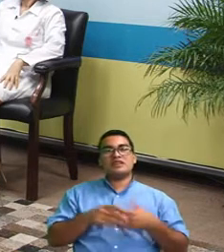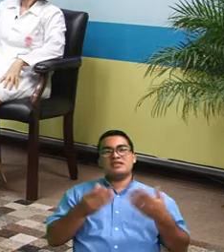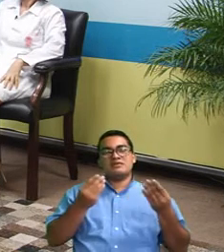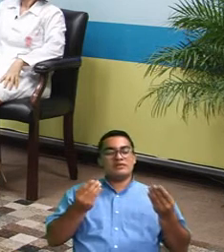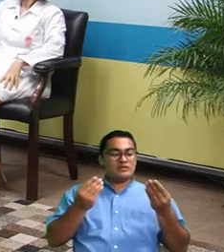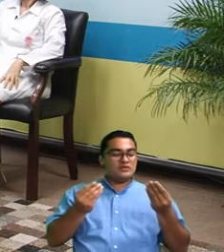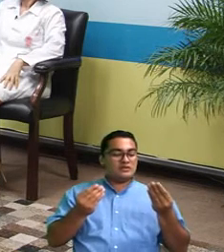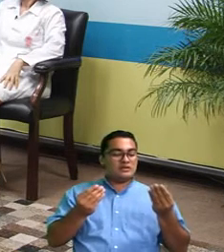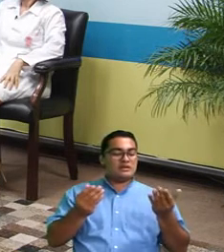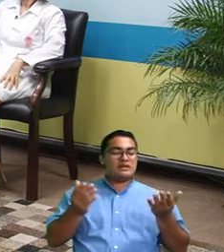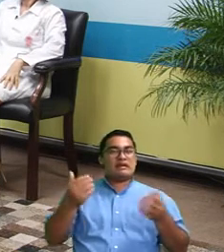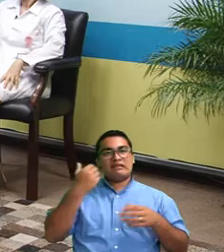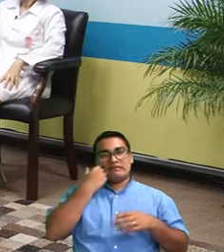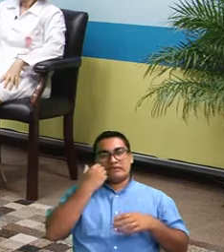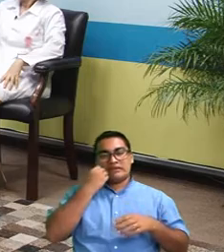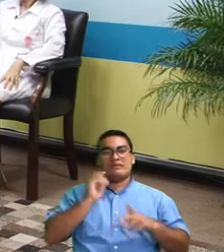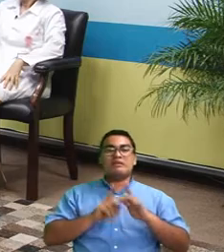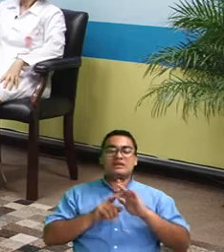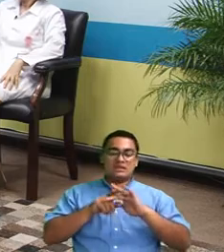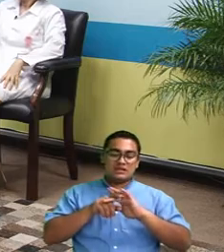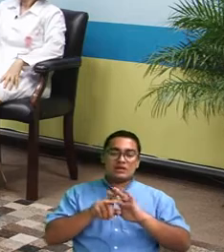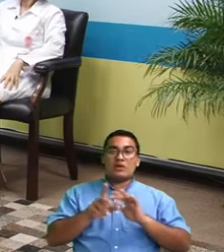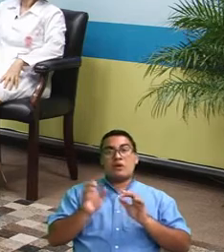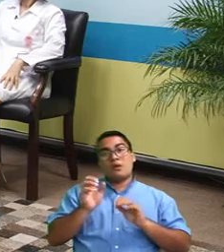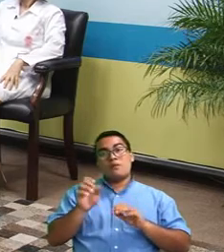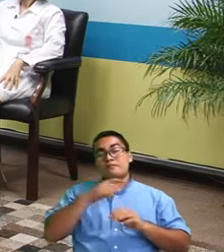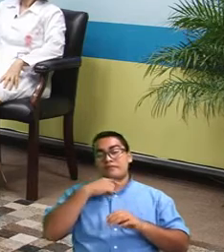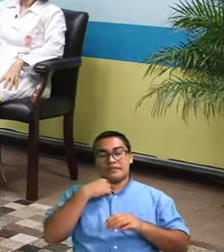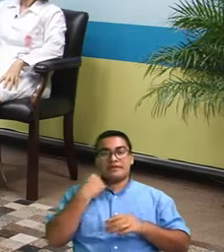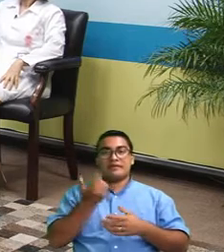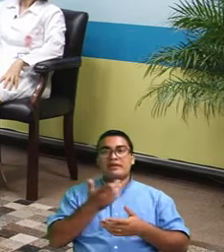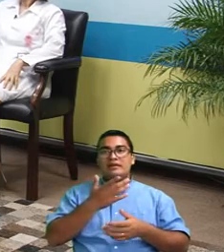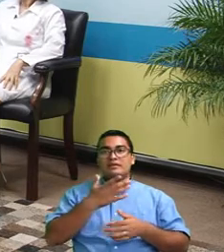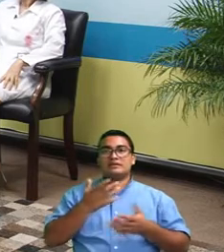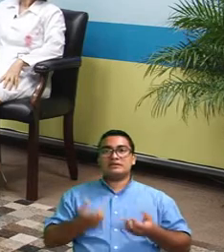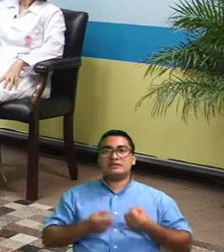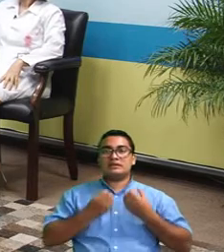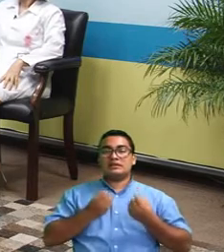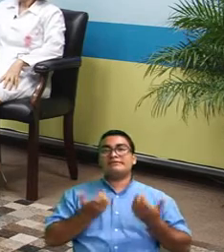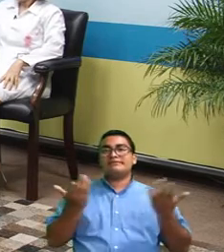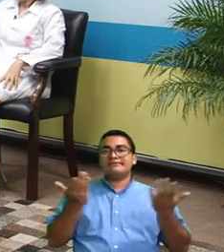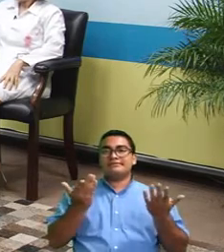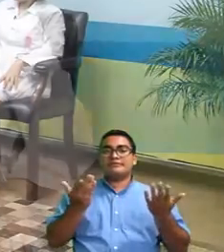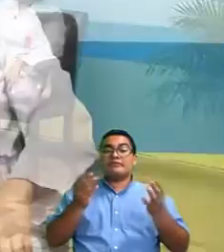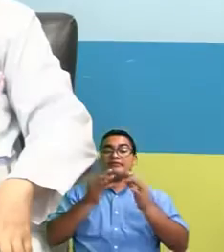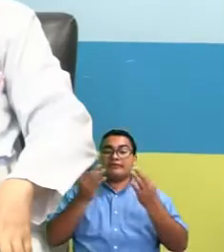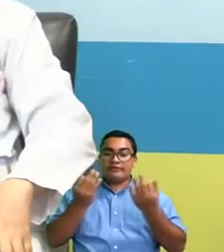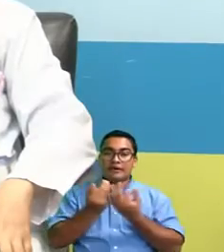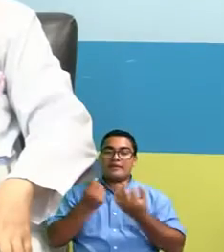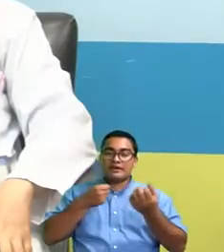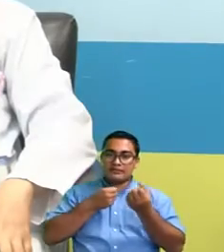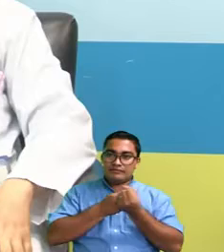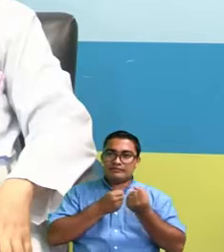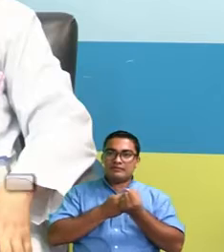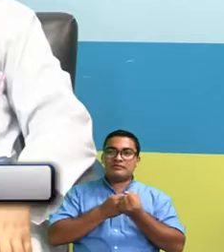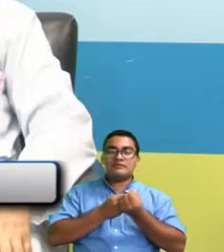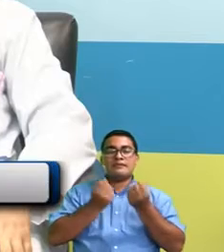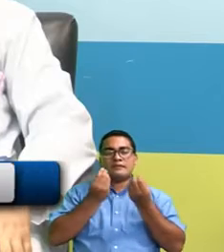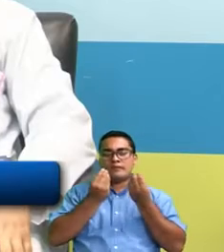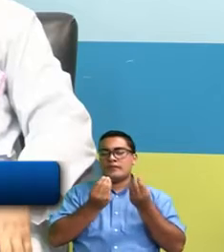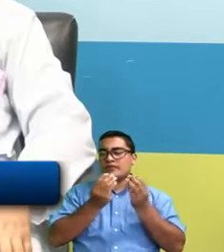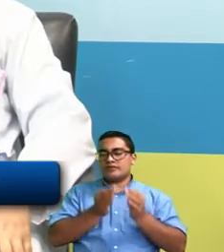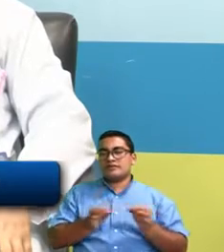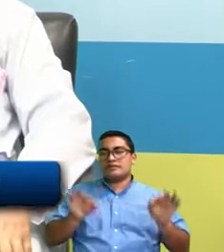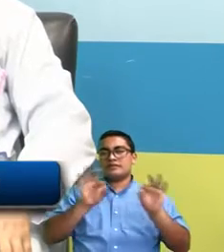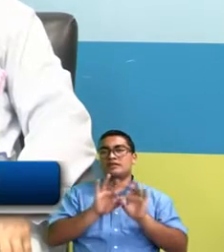se enferman más psicológicamente que en realidad es del cáncer, pues. Y como el apoyo de la familia, el apoyo psicoemocional es muy